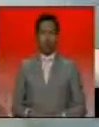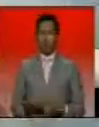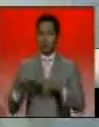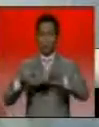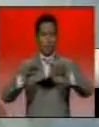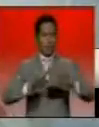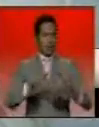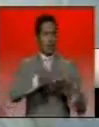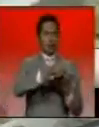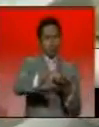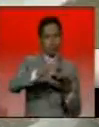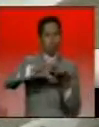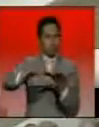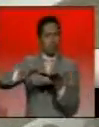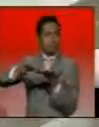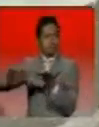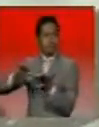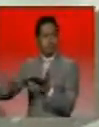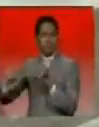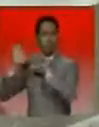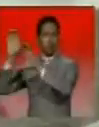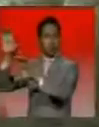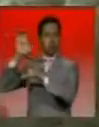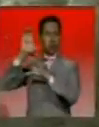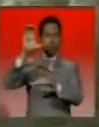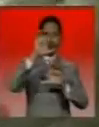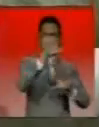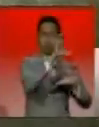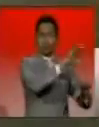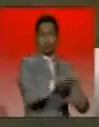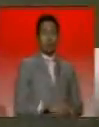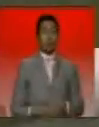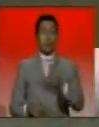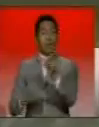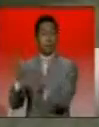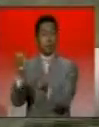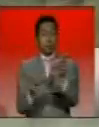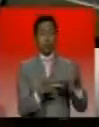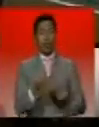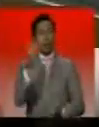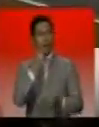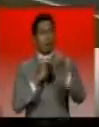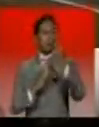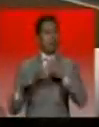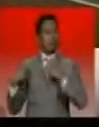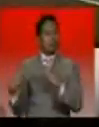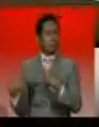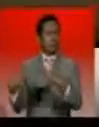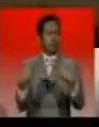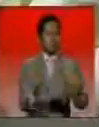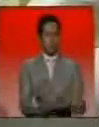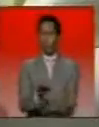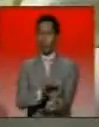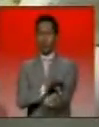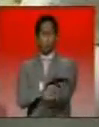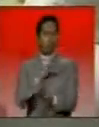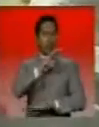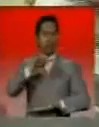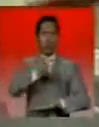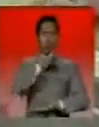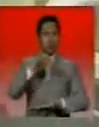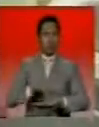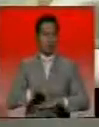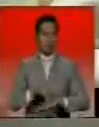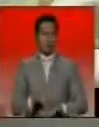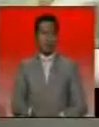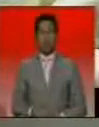Chico, Puerto Viejo. Se trata de un producto de consumo diario para los diferentes platillos de la gastronomía tradicional manabita. Este es fresco.